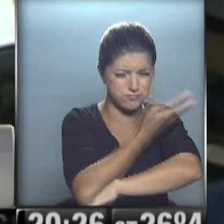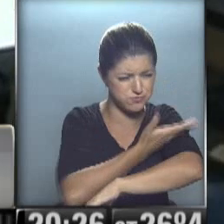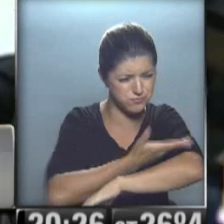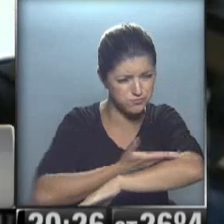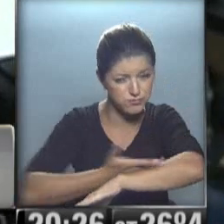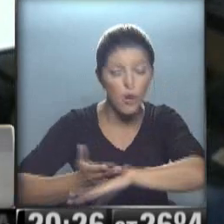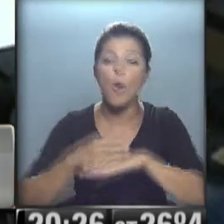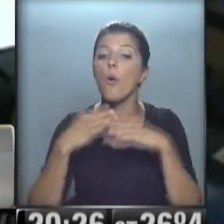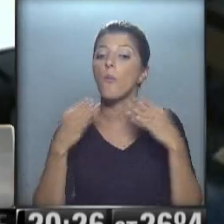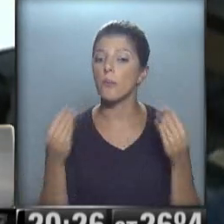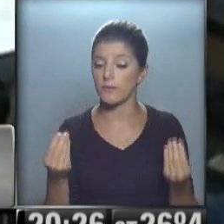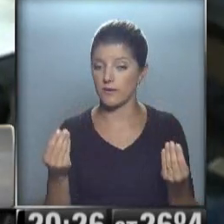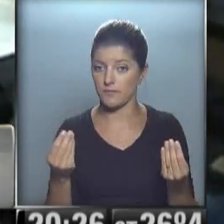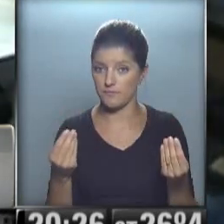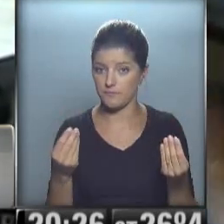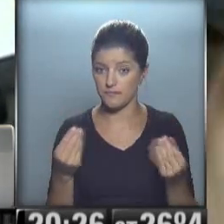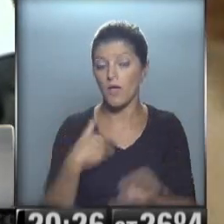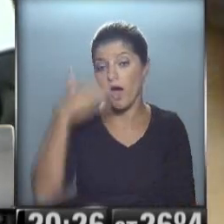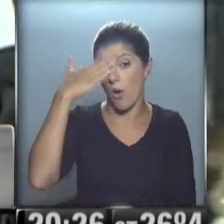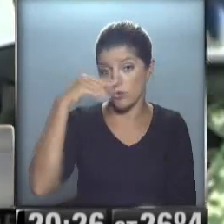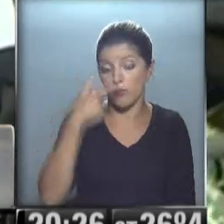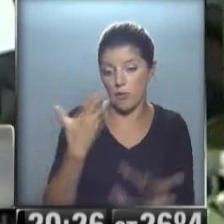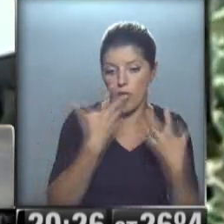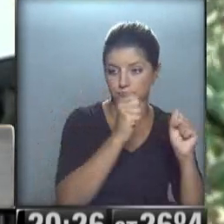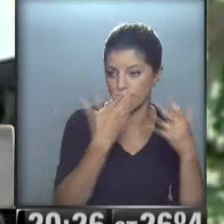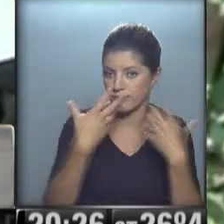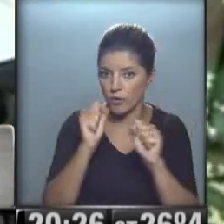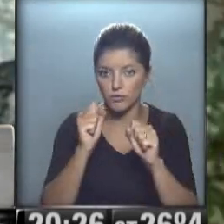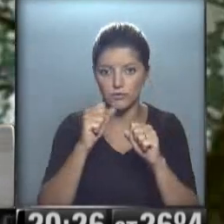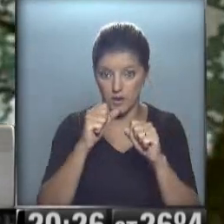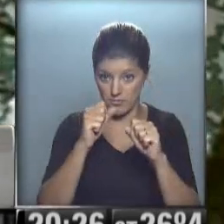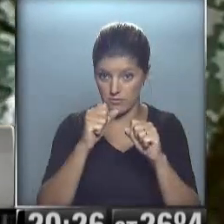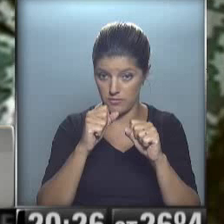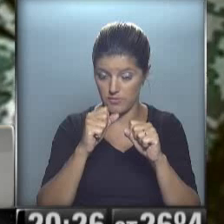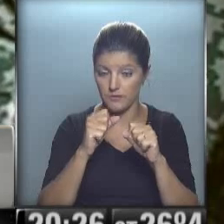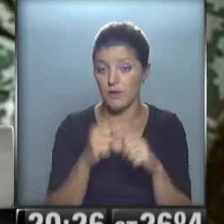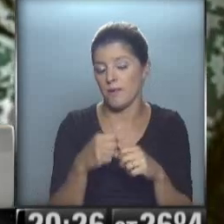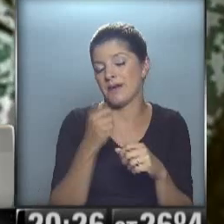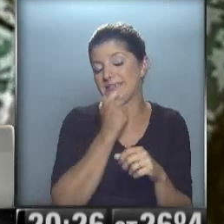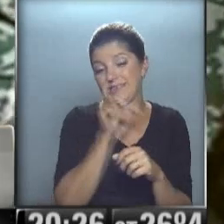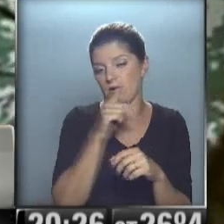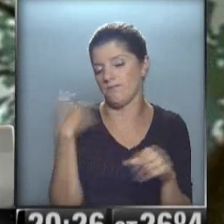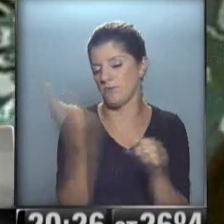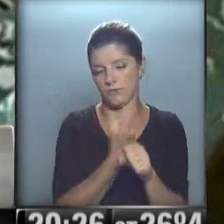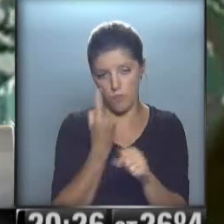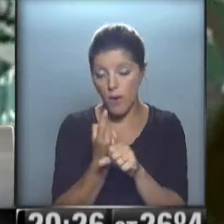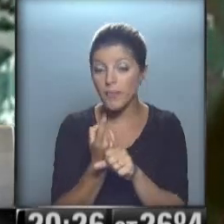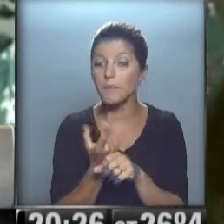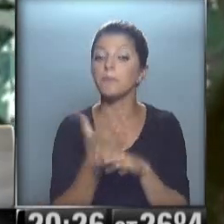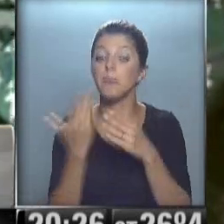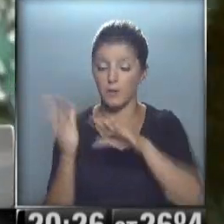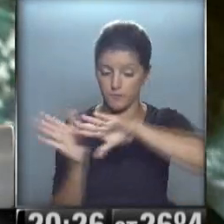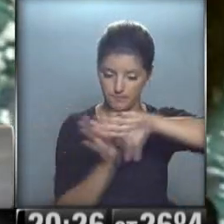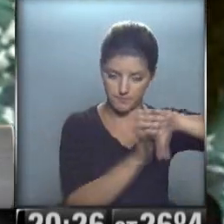porque hubo finalmente posibilidad de encontrar las partes de ese avión, si no, era imposible. Ahora, como del